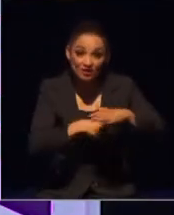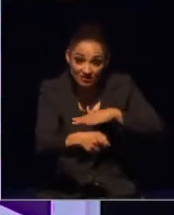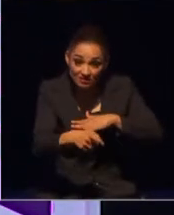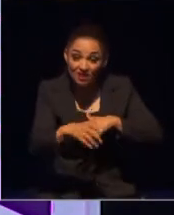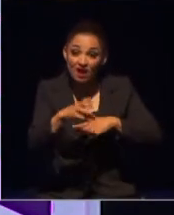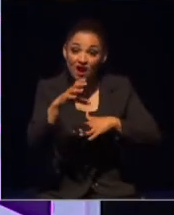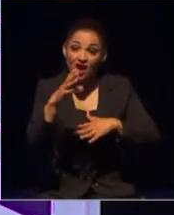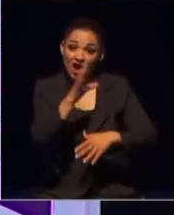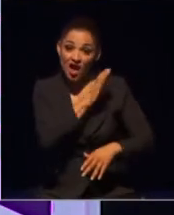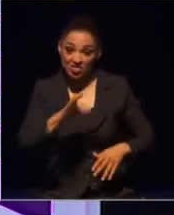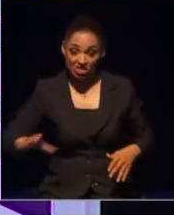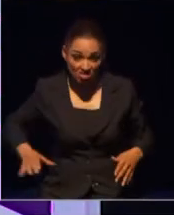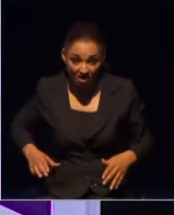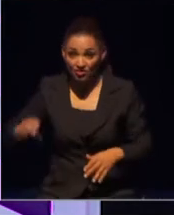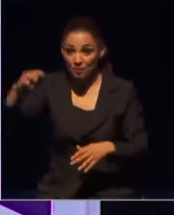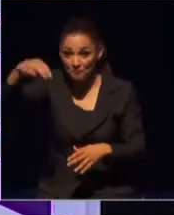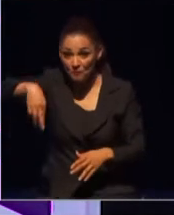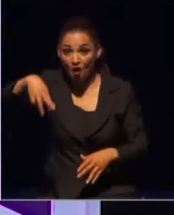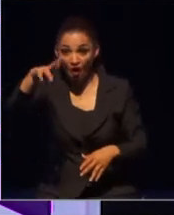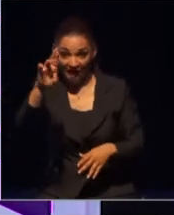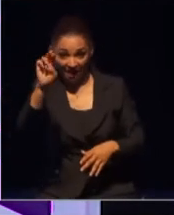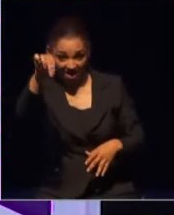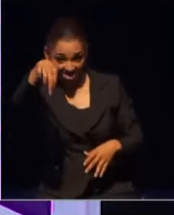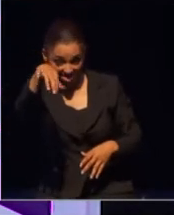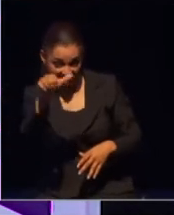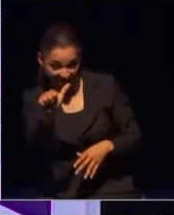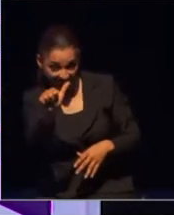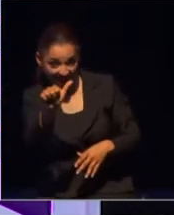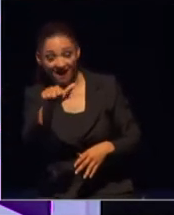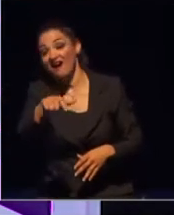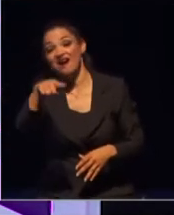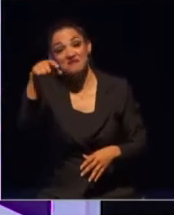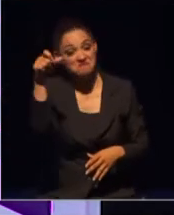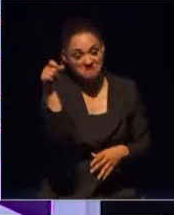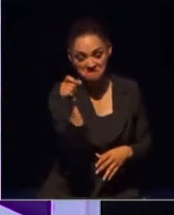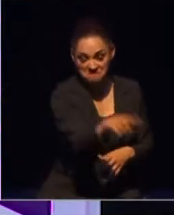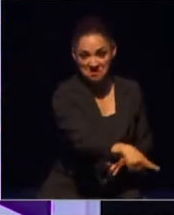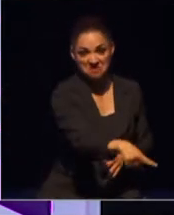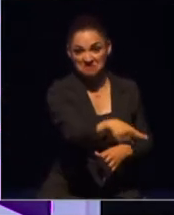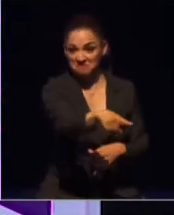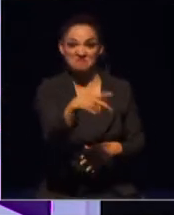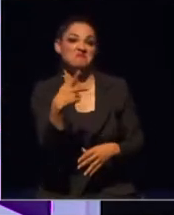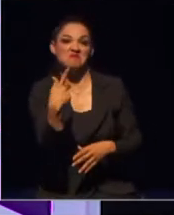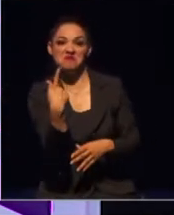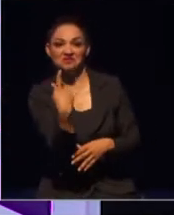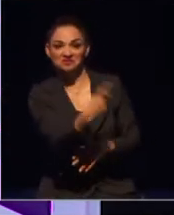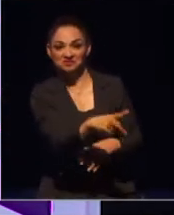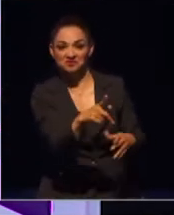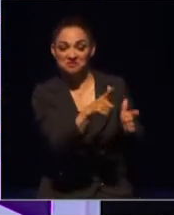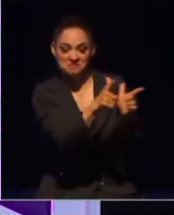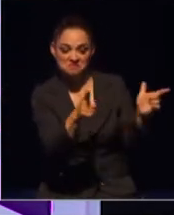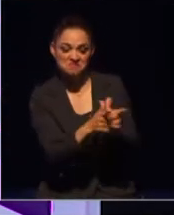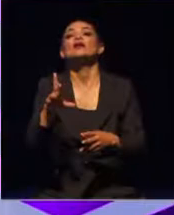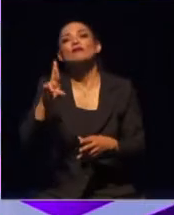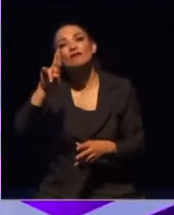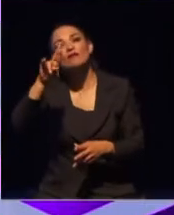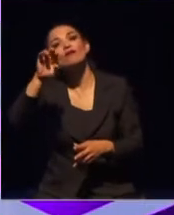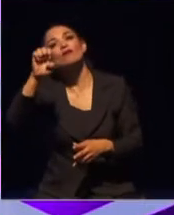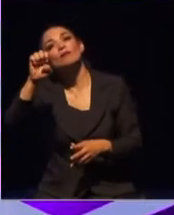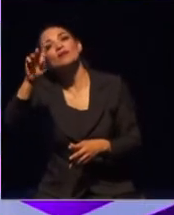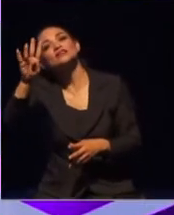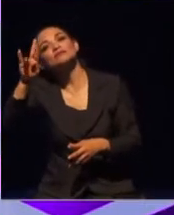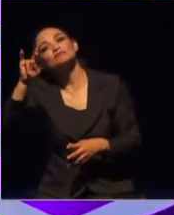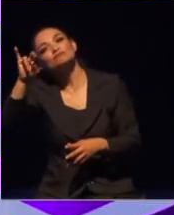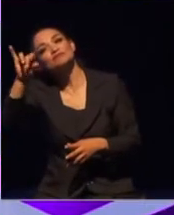sus mismos militantes de corrupción. Entonces se planta a hablar de un tema del cual seguramente conoce.